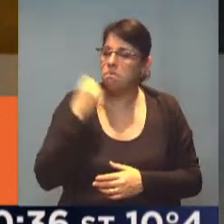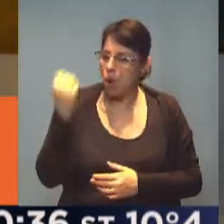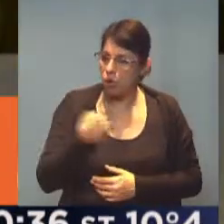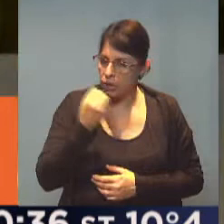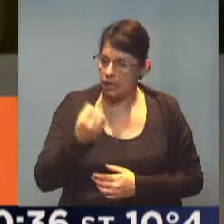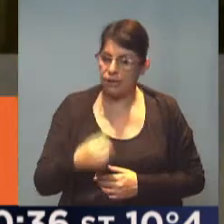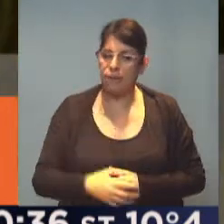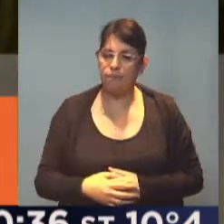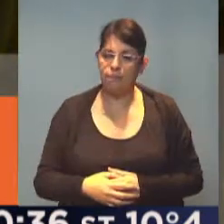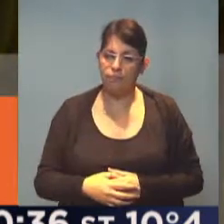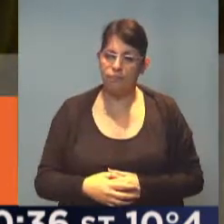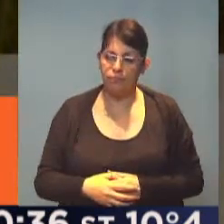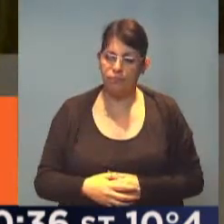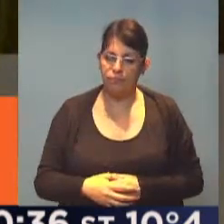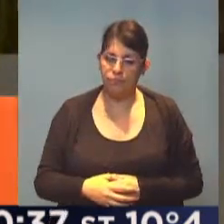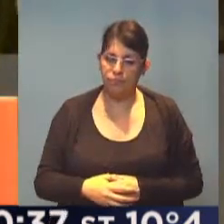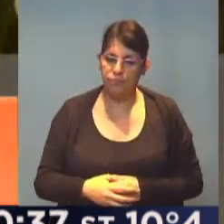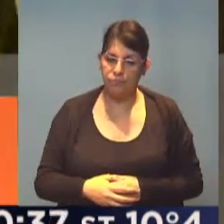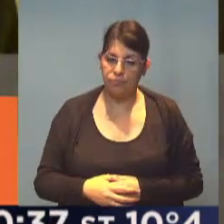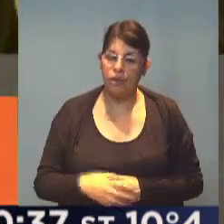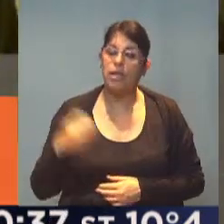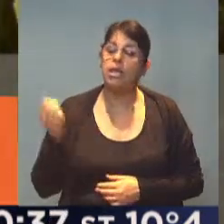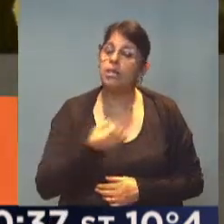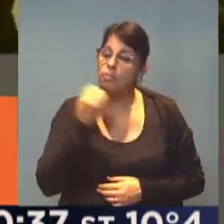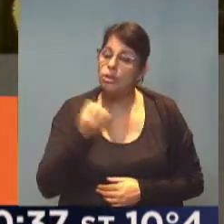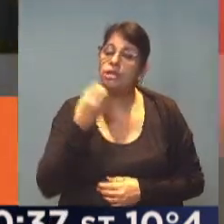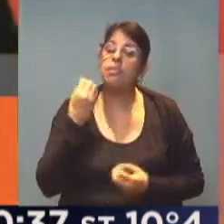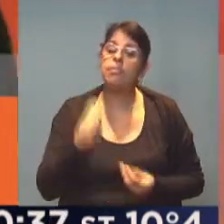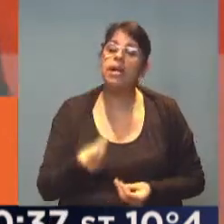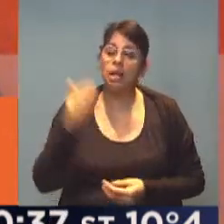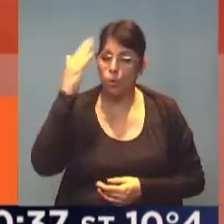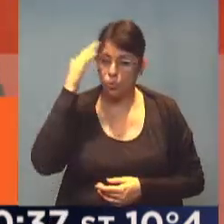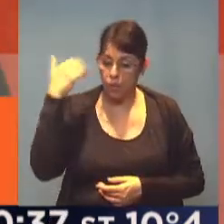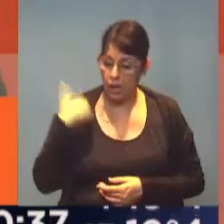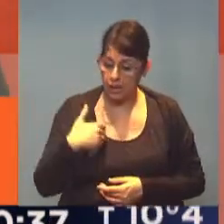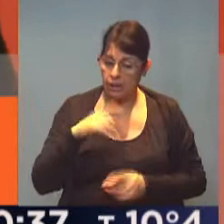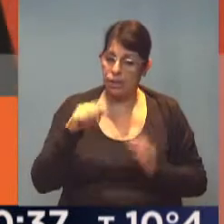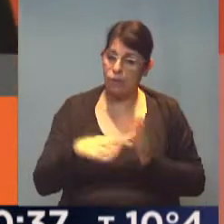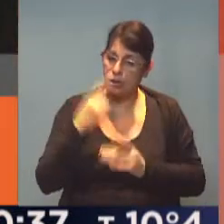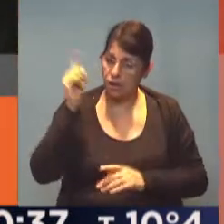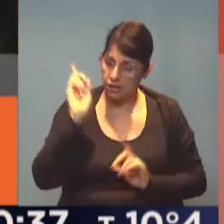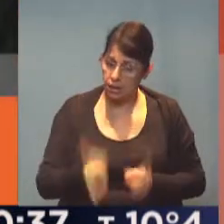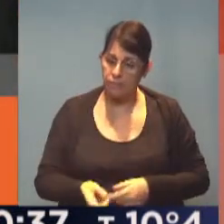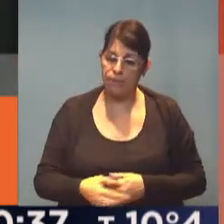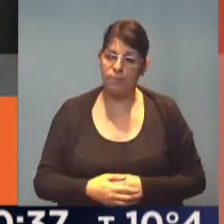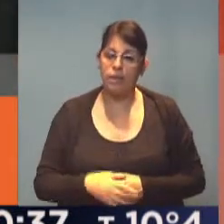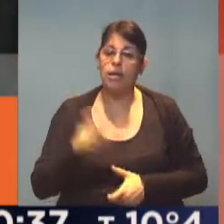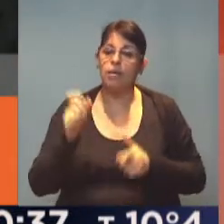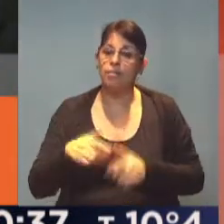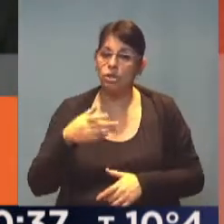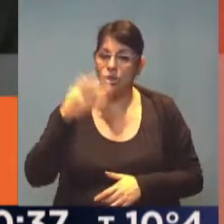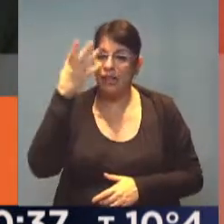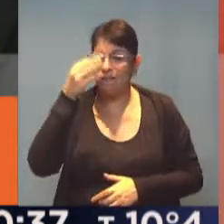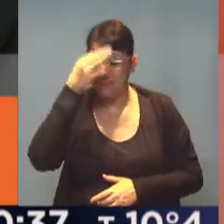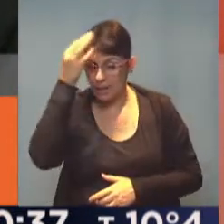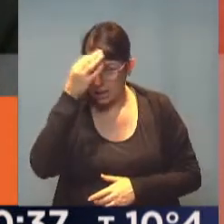en un teatro municipal. Una cosa muy importante para la cultura argentina, para Buenos Aires en particular, y la gente de teatro,